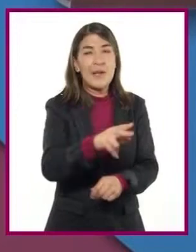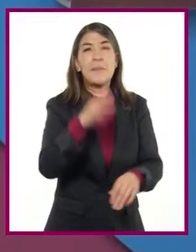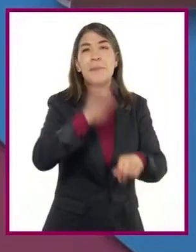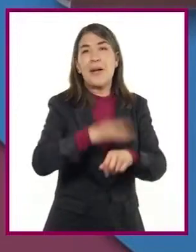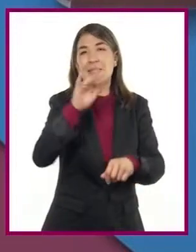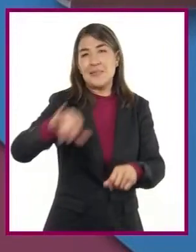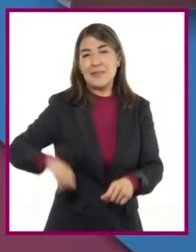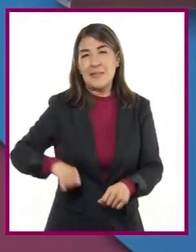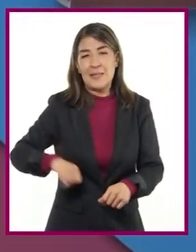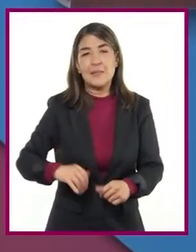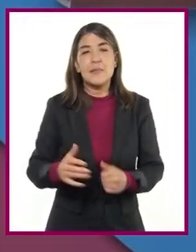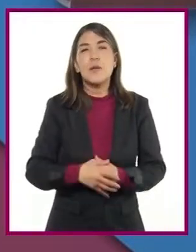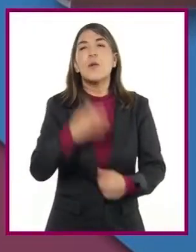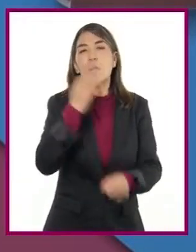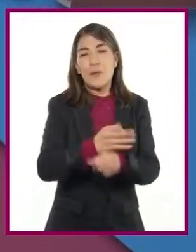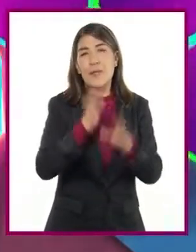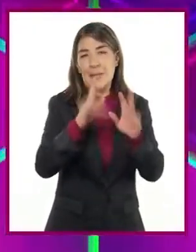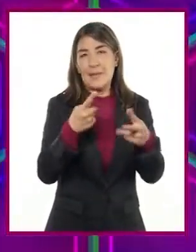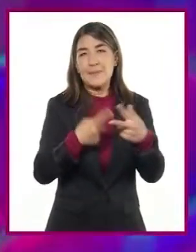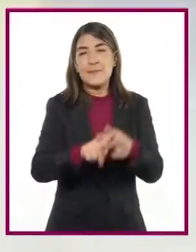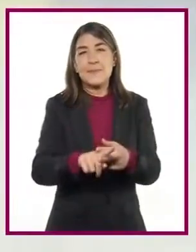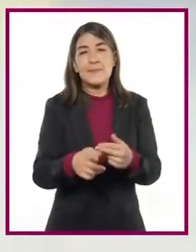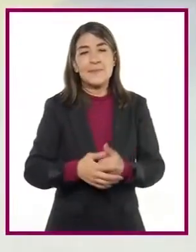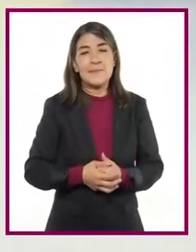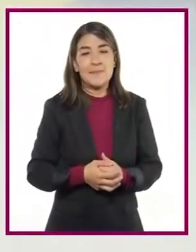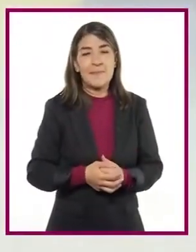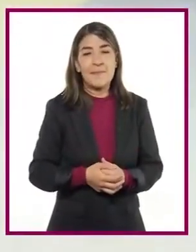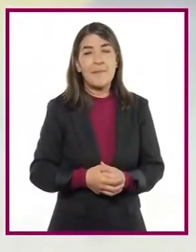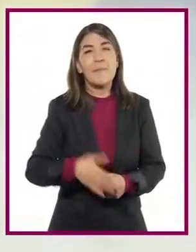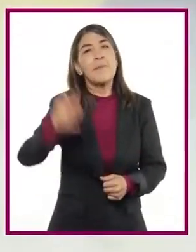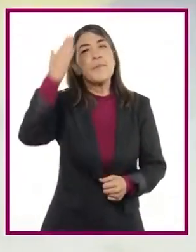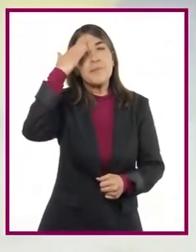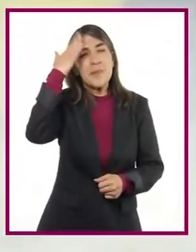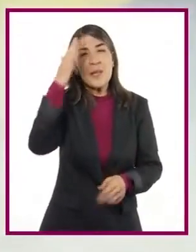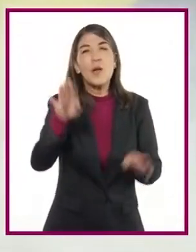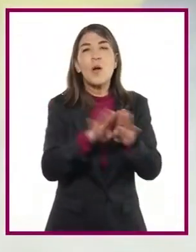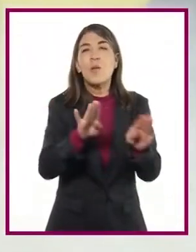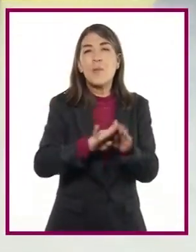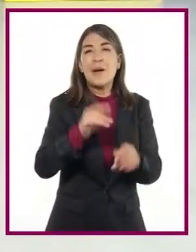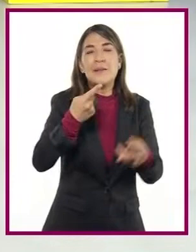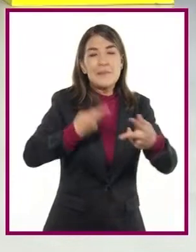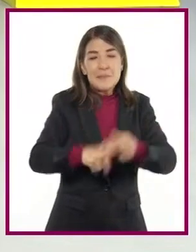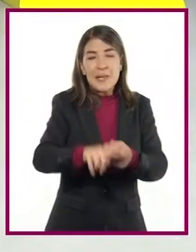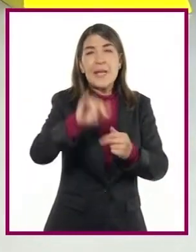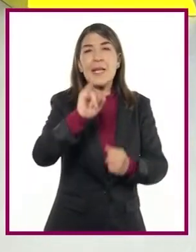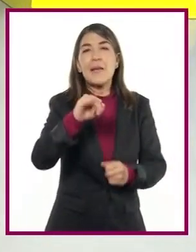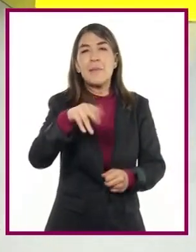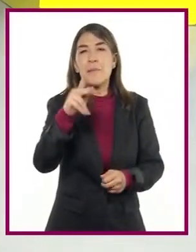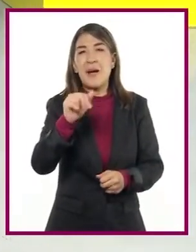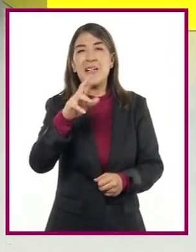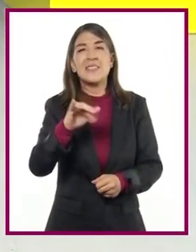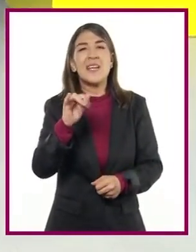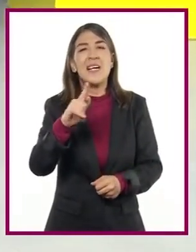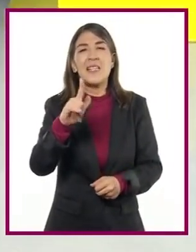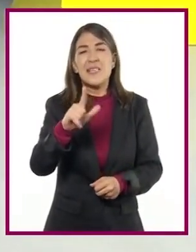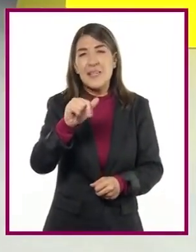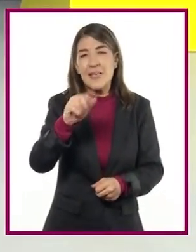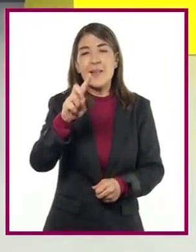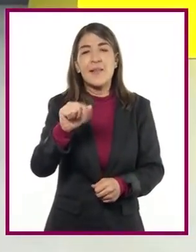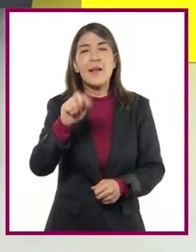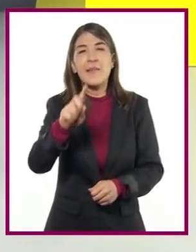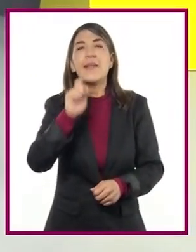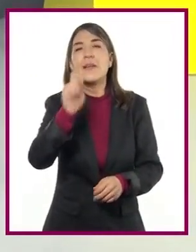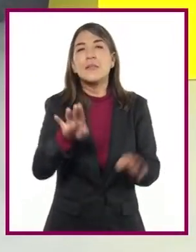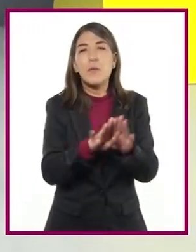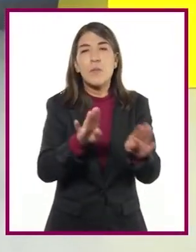relevante. Vamos a dar inicio. El principio de imparcialidad hace referencia a la aplicación